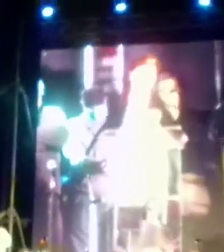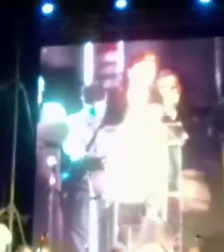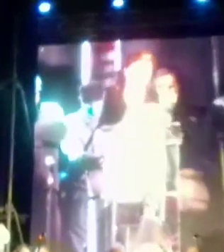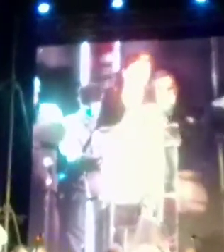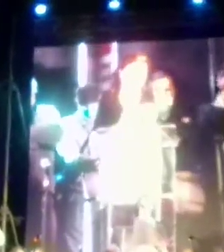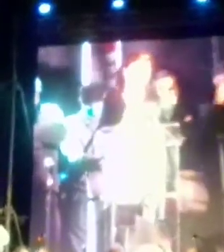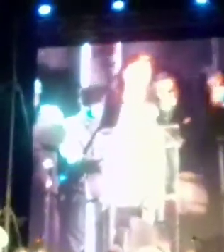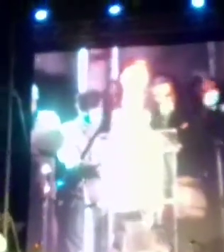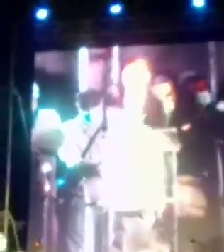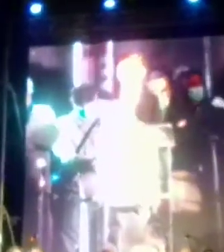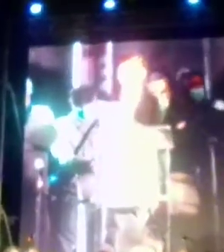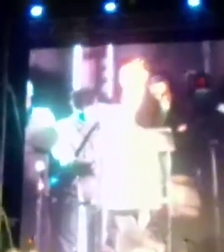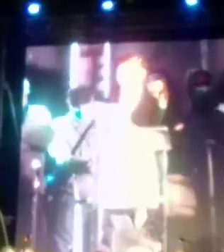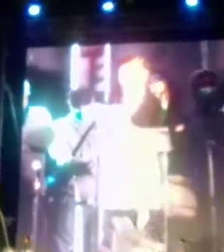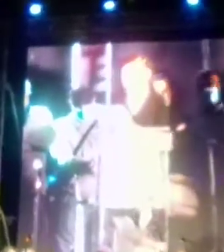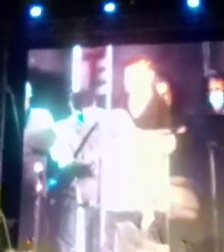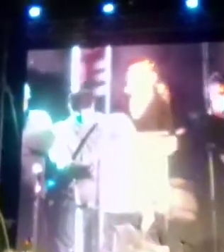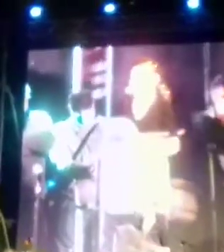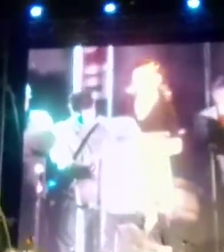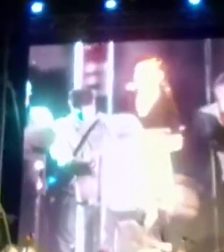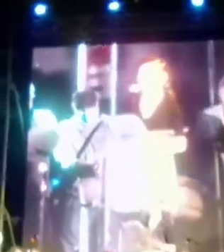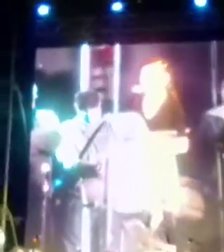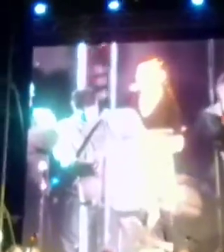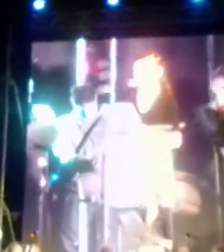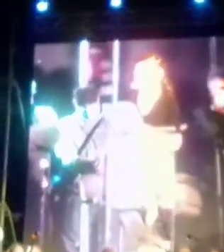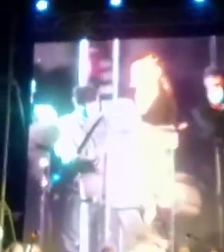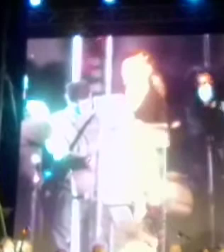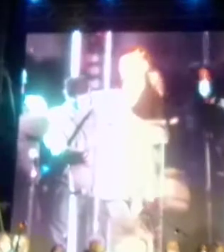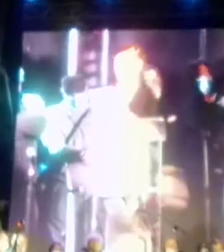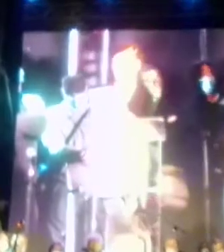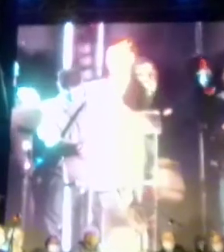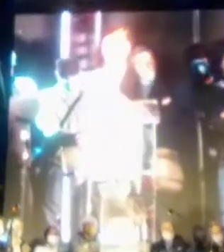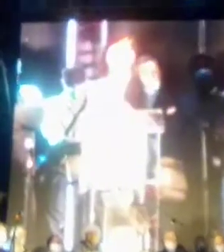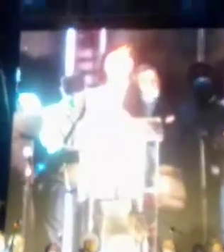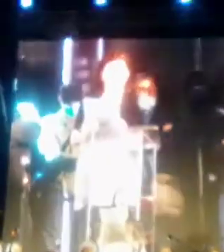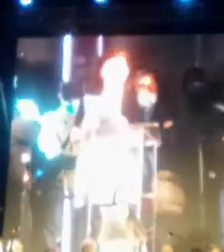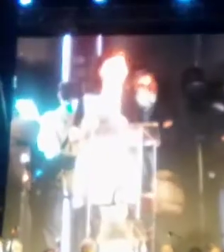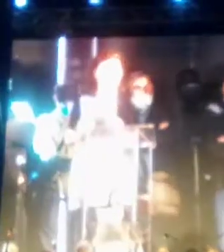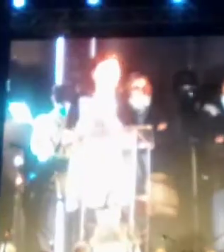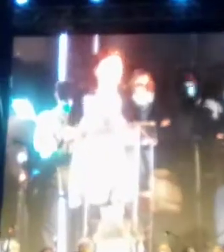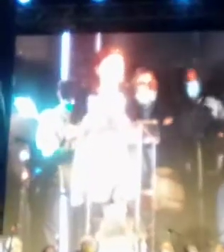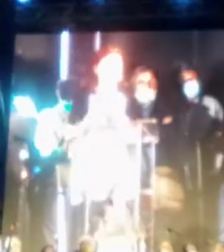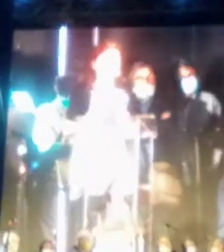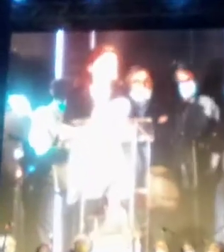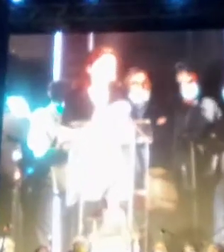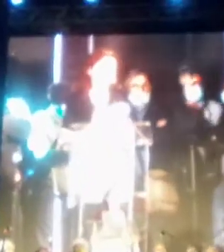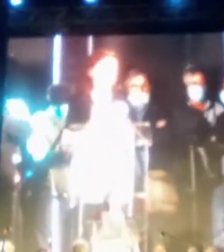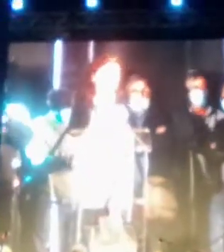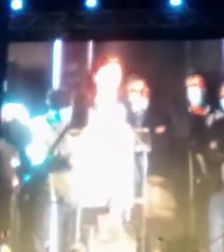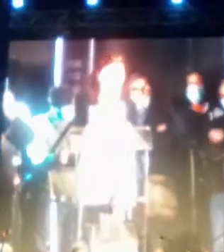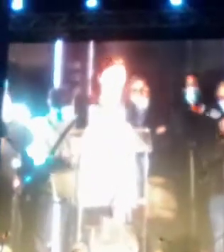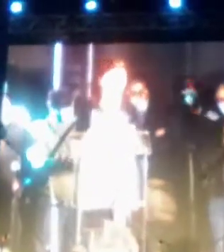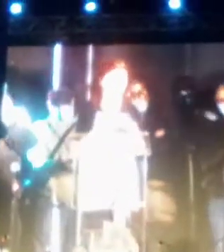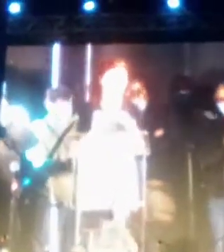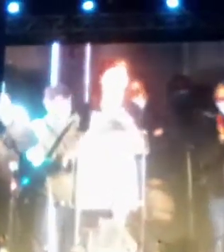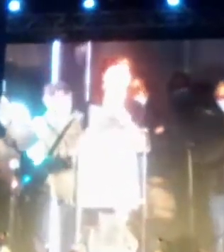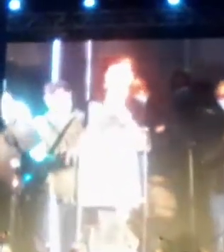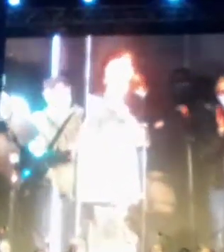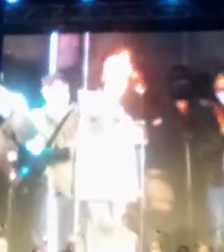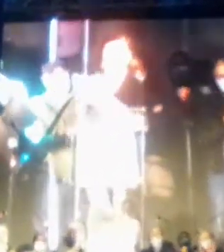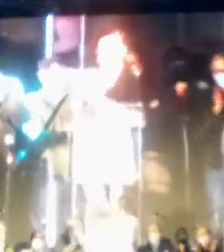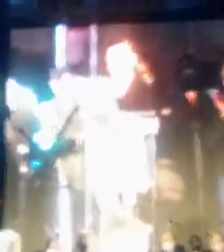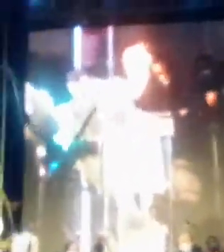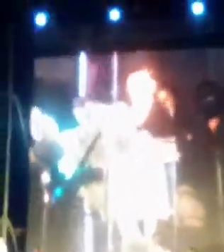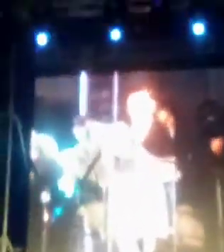rurales acceder a la tierra, votamos sí a la anulación de 135 artículos de la LUC.